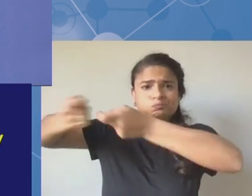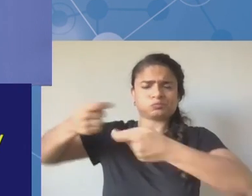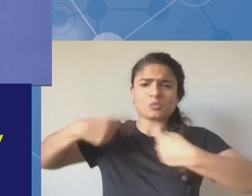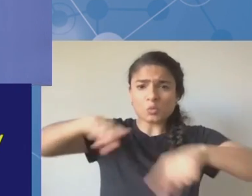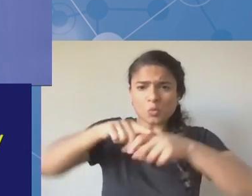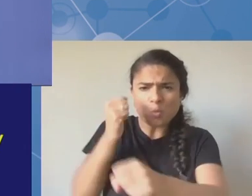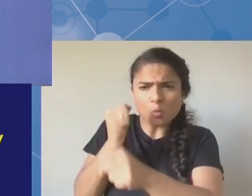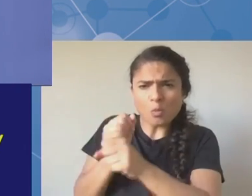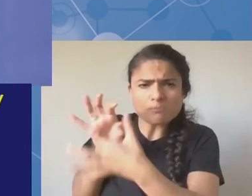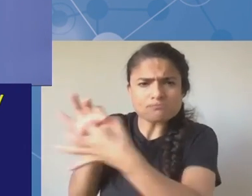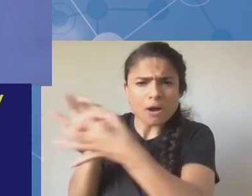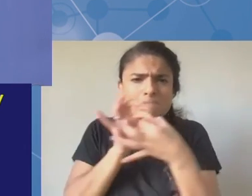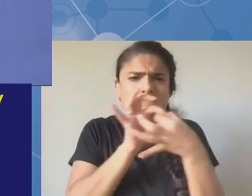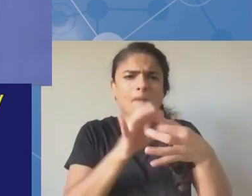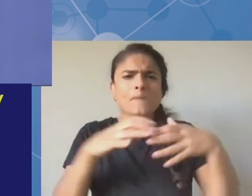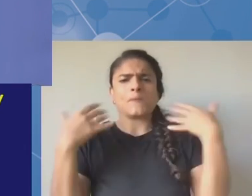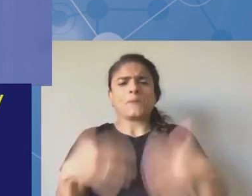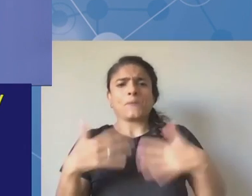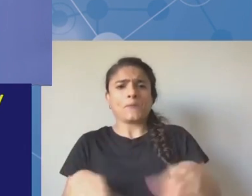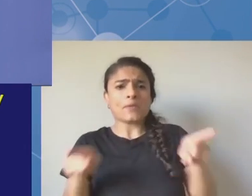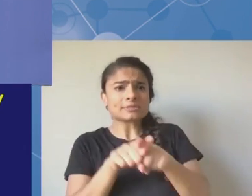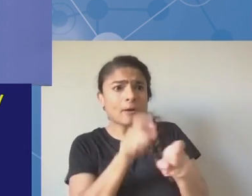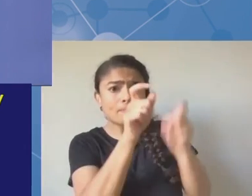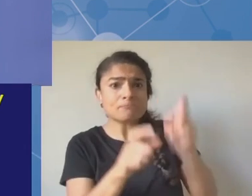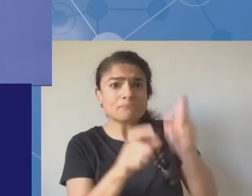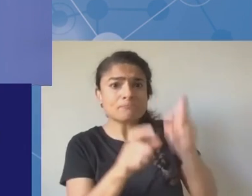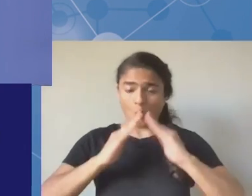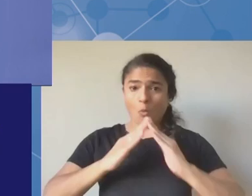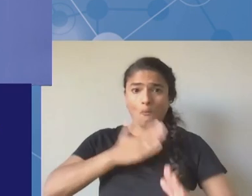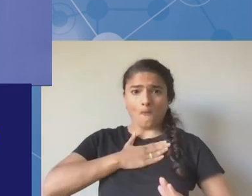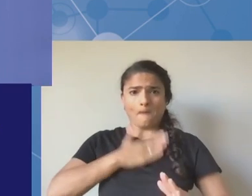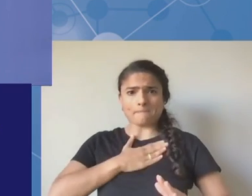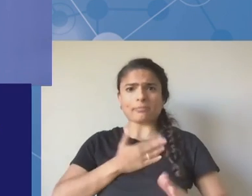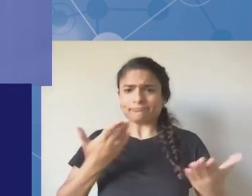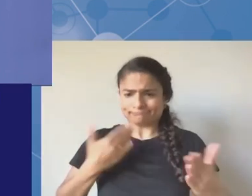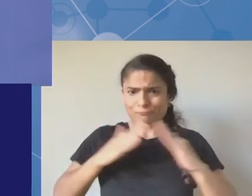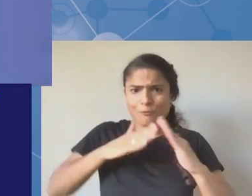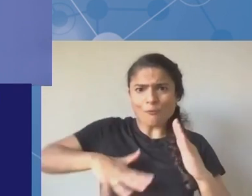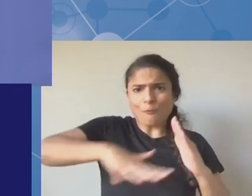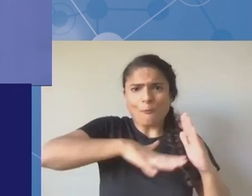tarde. Gracias a la presidenta del grupo MAG. Ha sido un placer trabajar